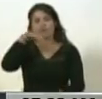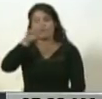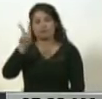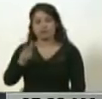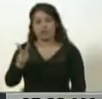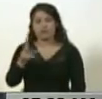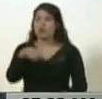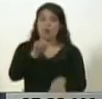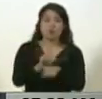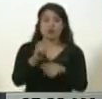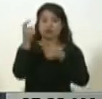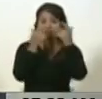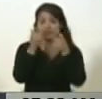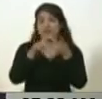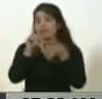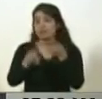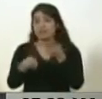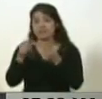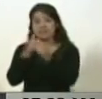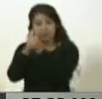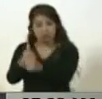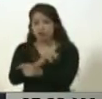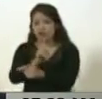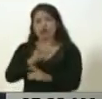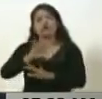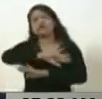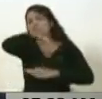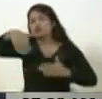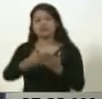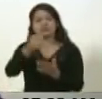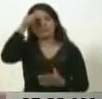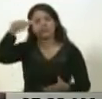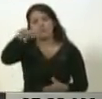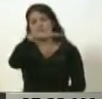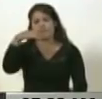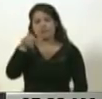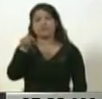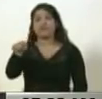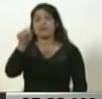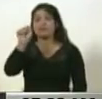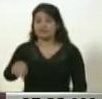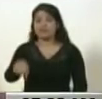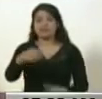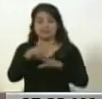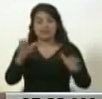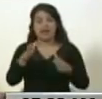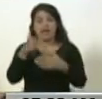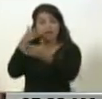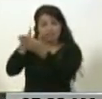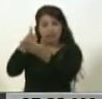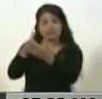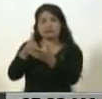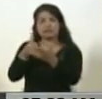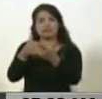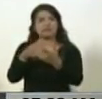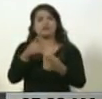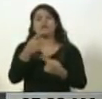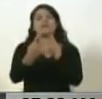a los chavistas, a nuestros seguidores, es a todo el pueblo que se ha visto afectado por este ataque sistemático. Y no es un